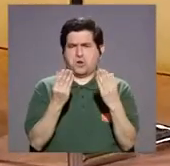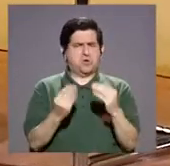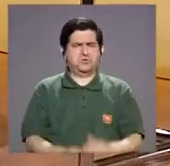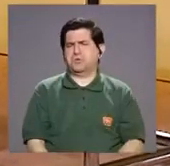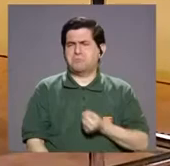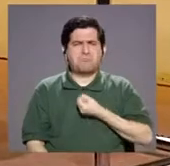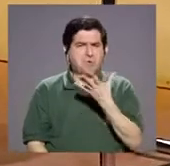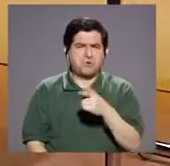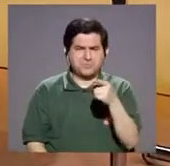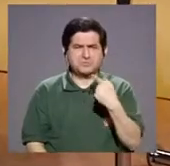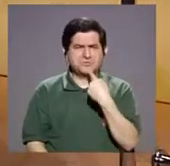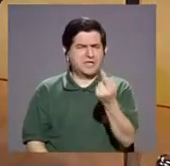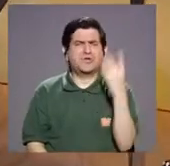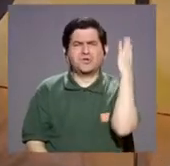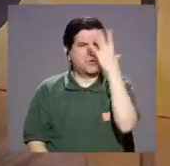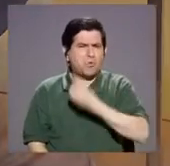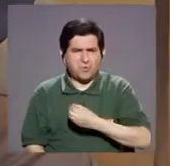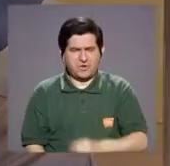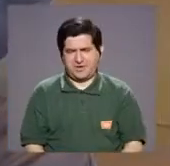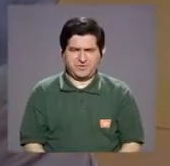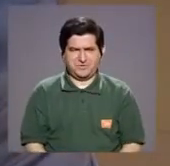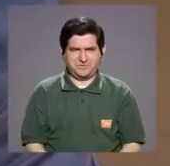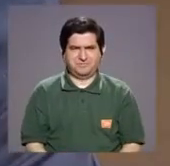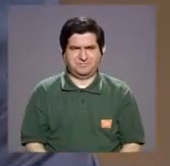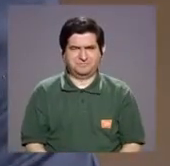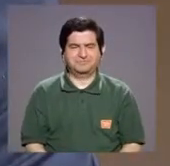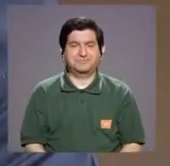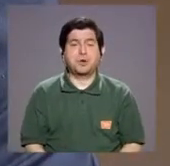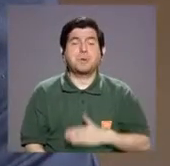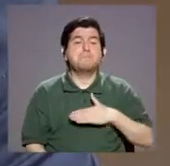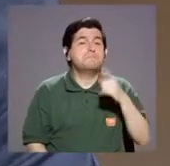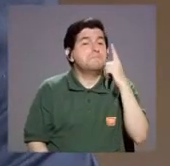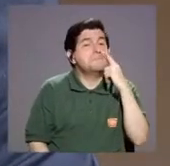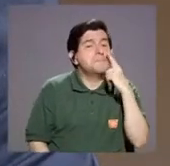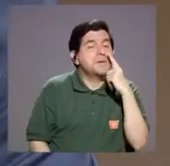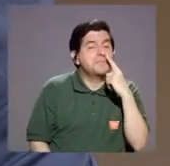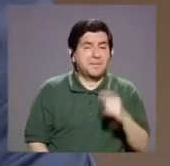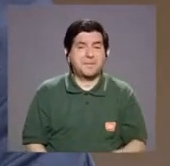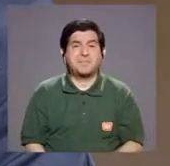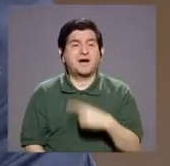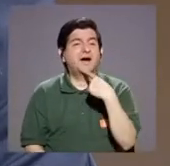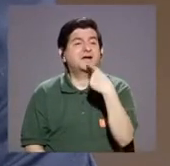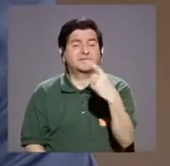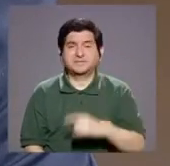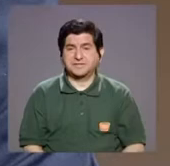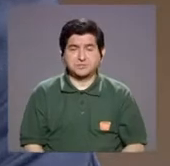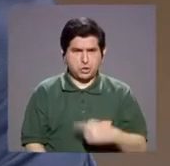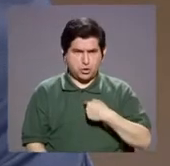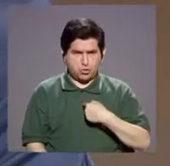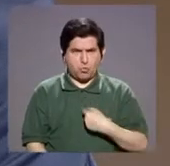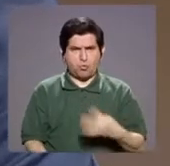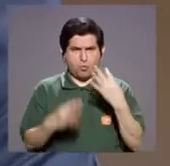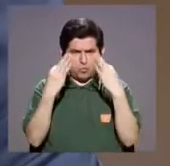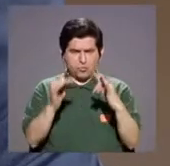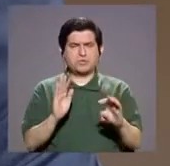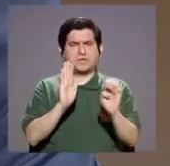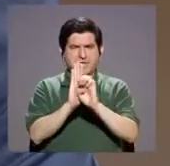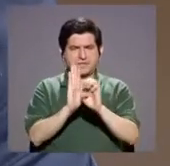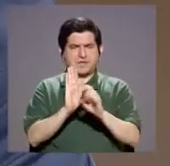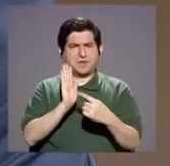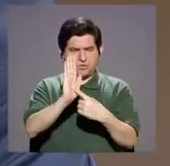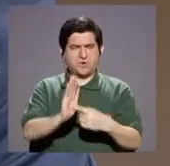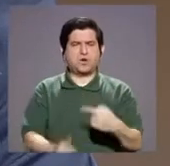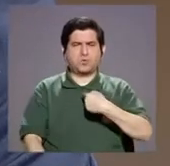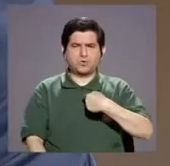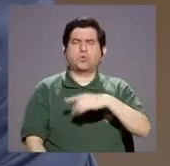que usted lo dijo mucho más lindo y metió una cola de por medio mi papá dice que uno tiene que tratar de dar el ejemplo cuando está en